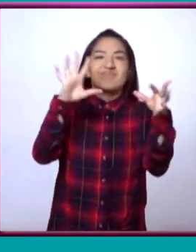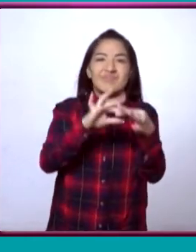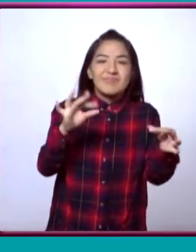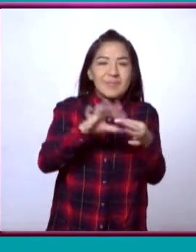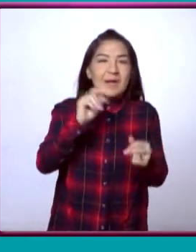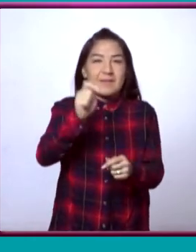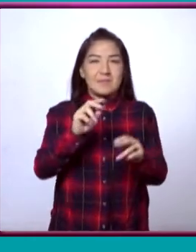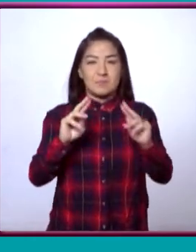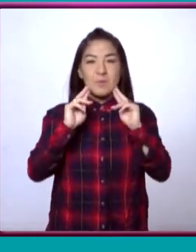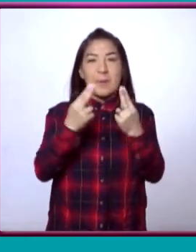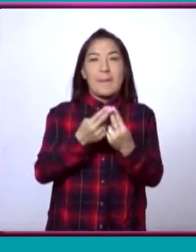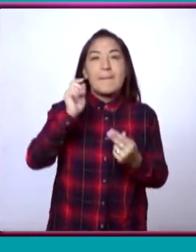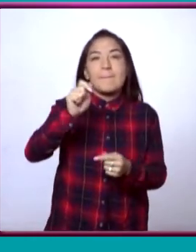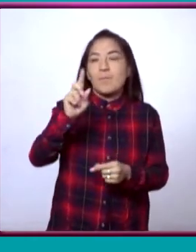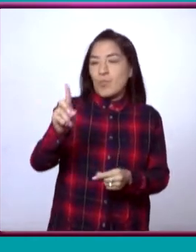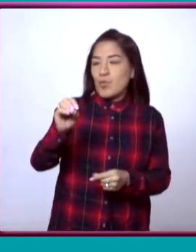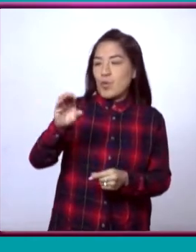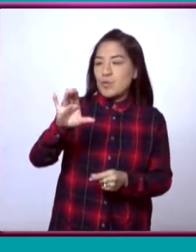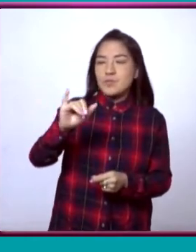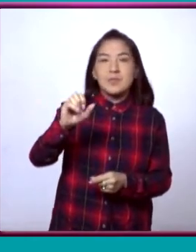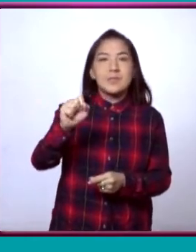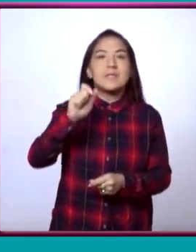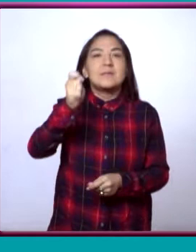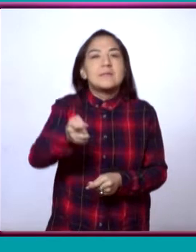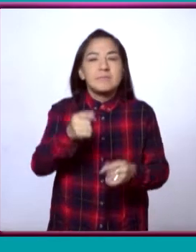no formal llamada dosis,